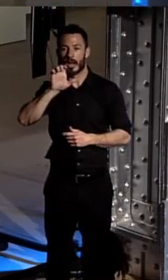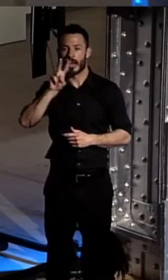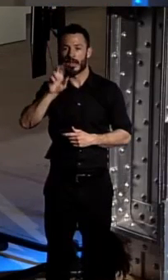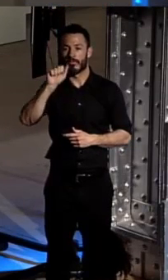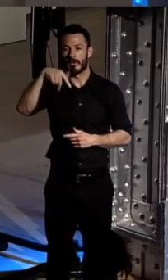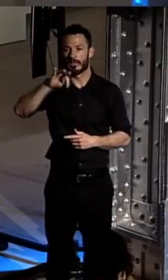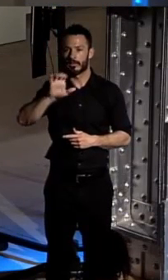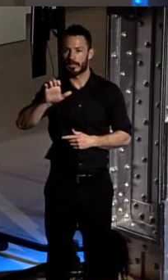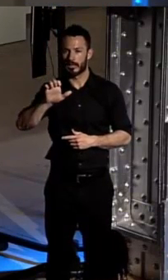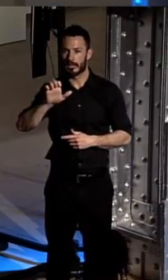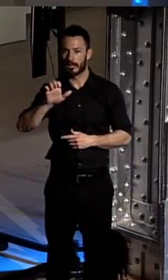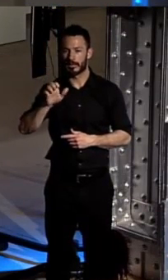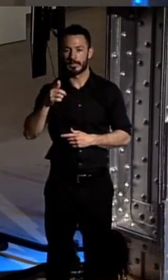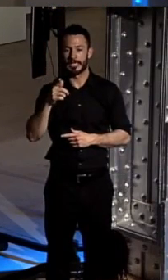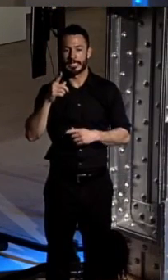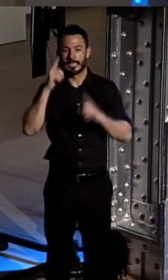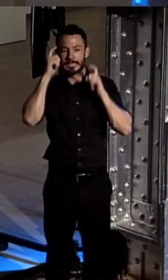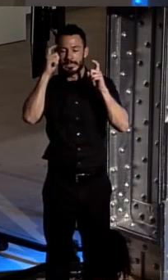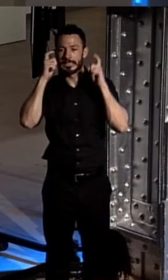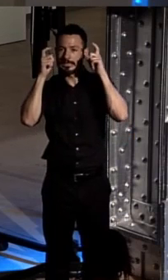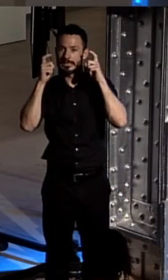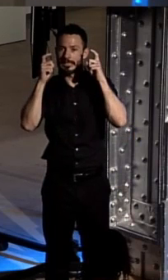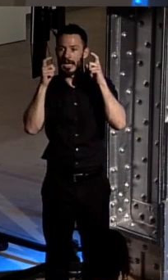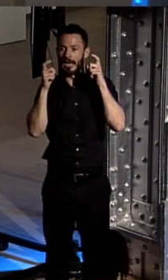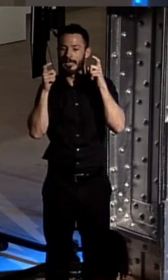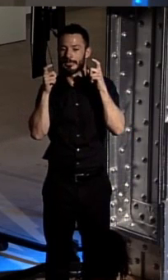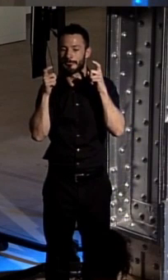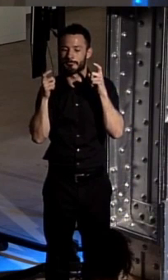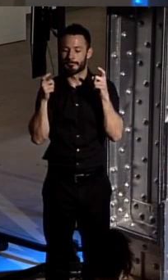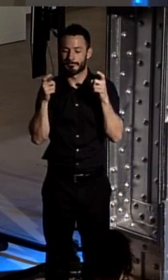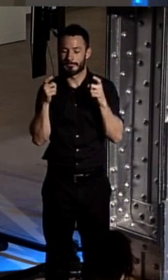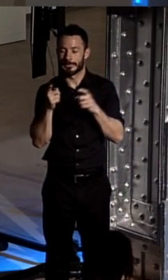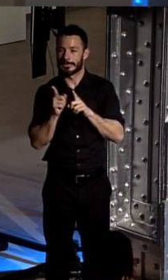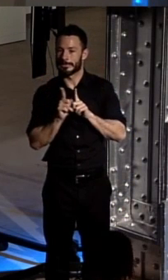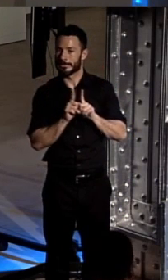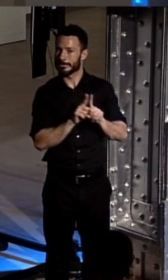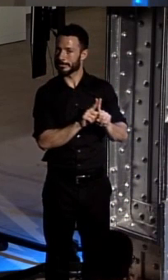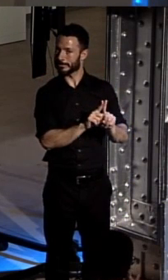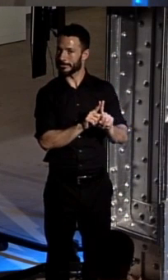España, como se hizo, de la hipótesis de tratar de irse con el otro más allá de lo que están haciendo, quiero decir, la hipótesis de...